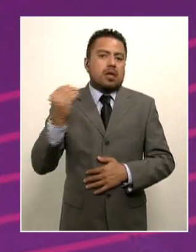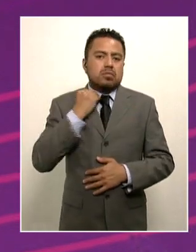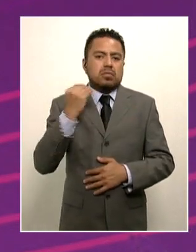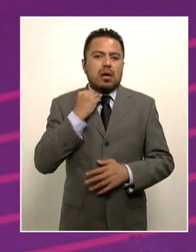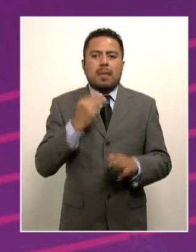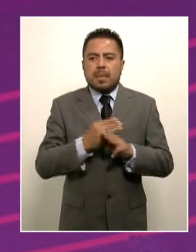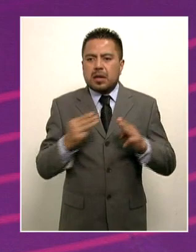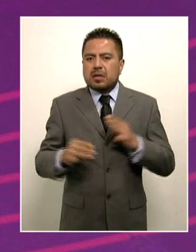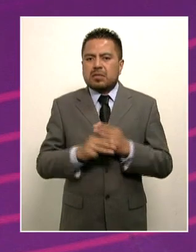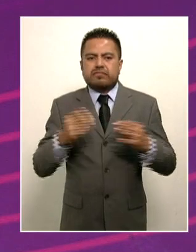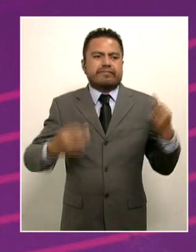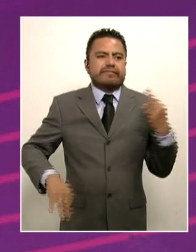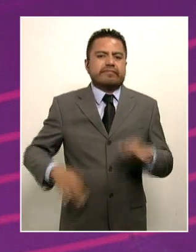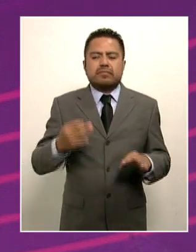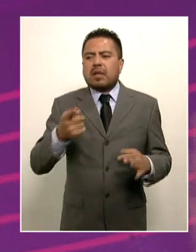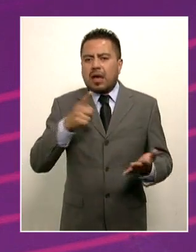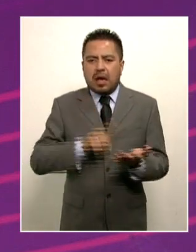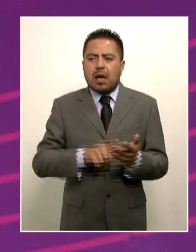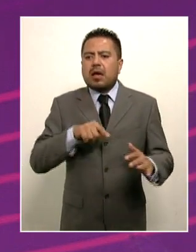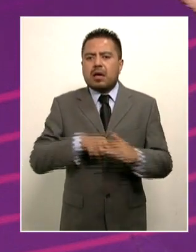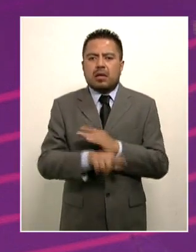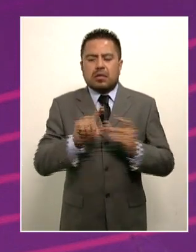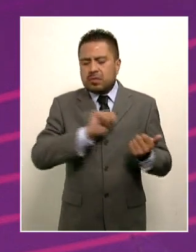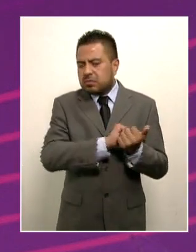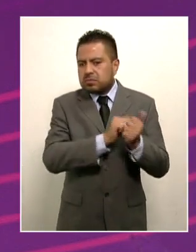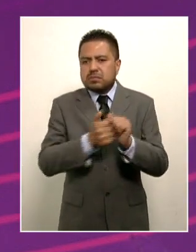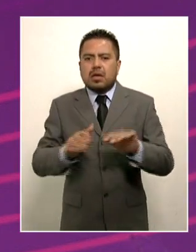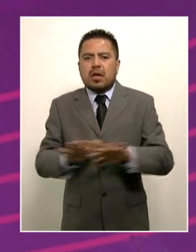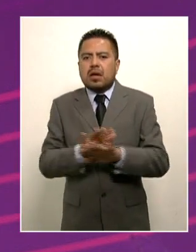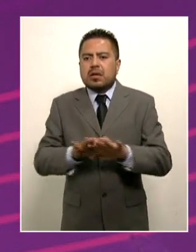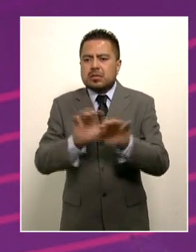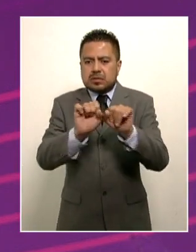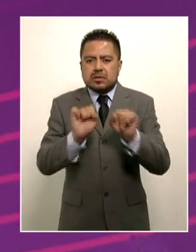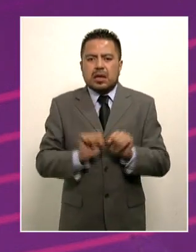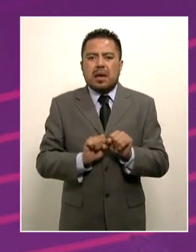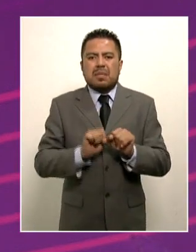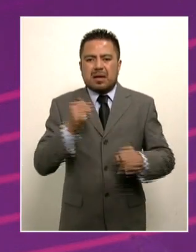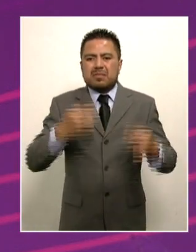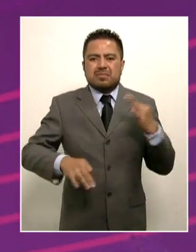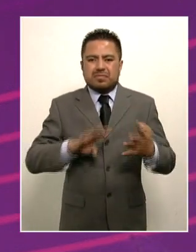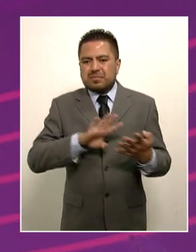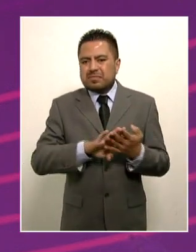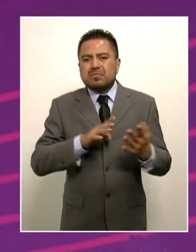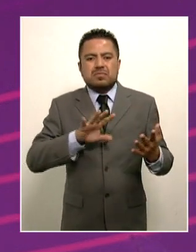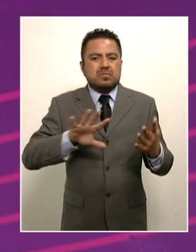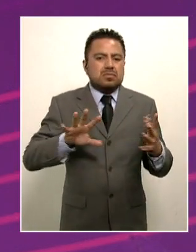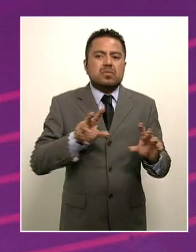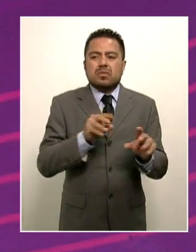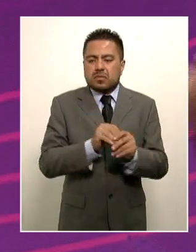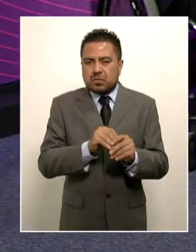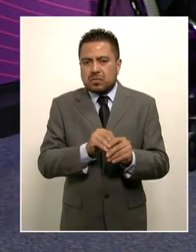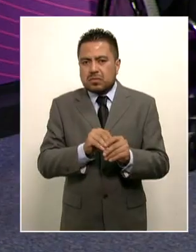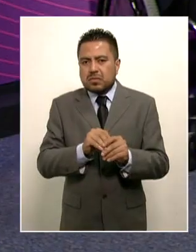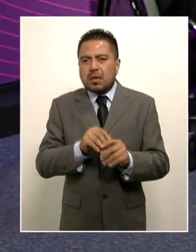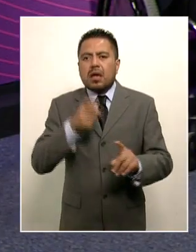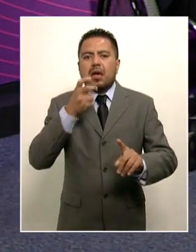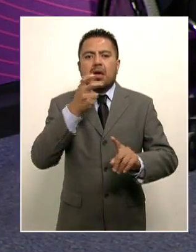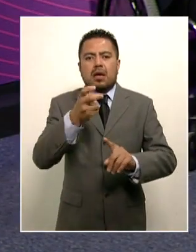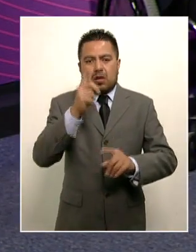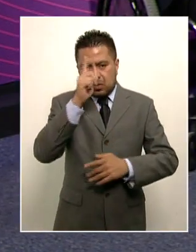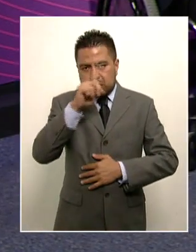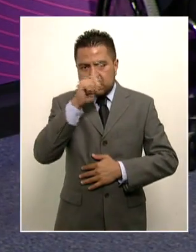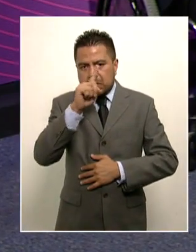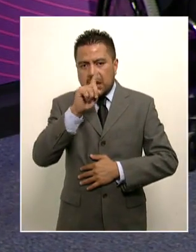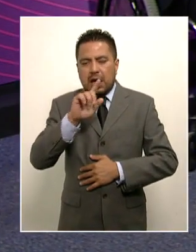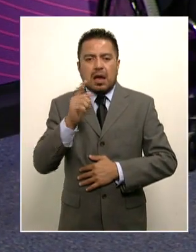en materia penal, estabas metido en la transformación del sistema penal y eras